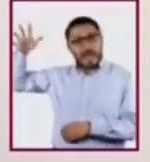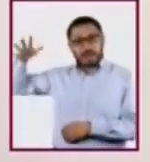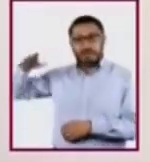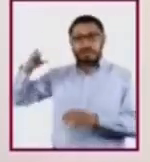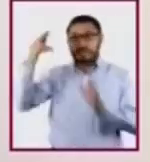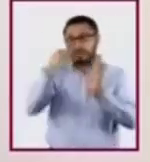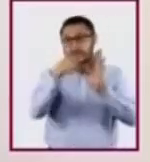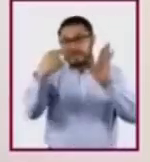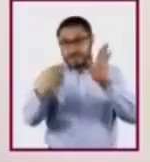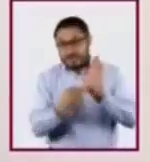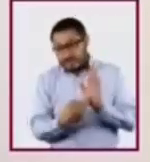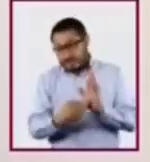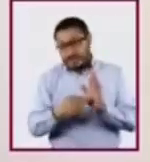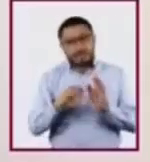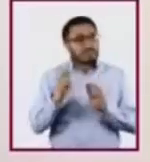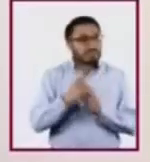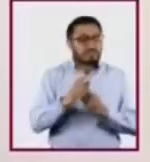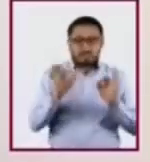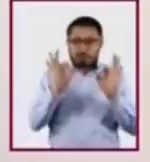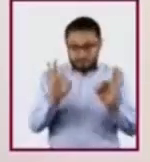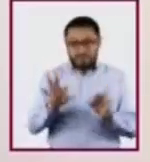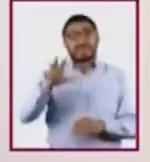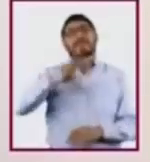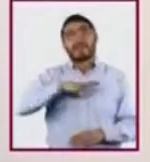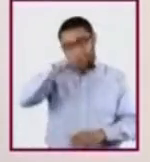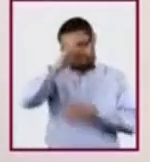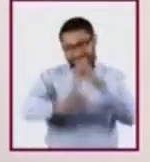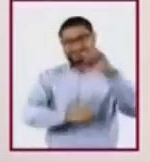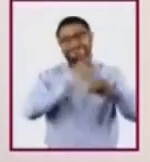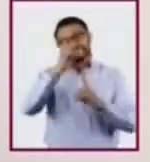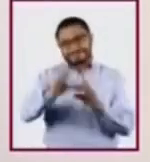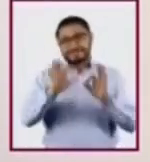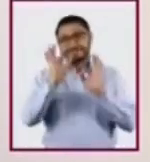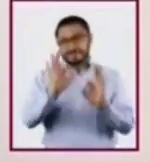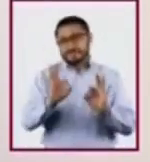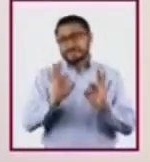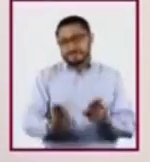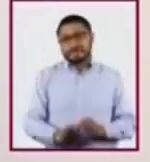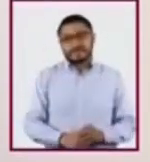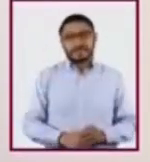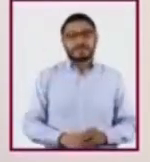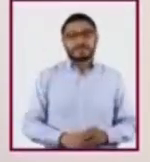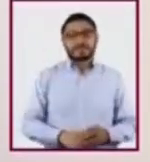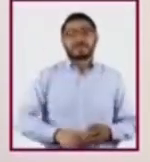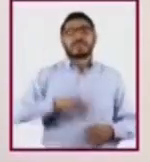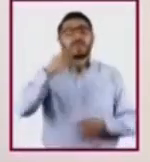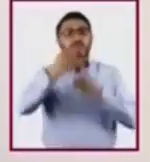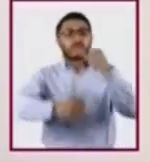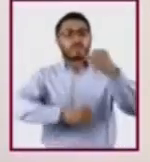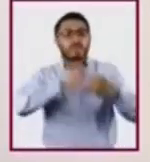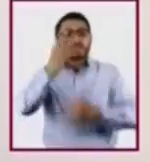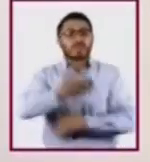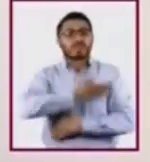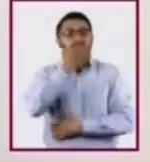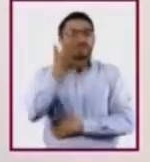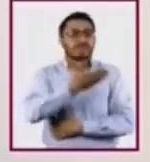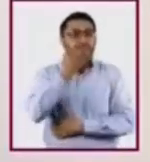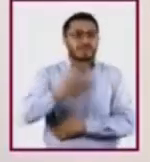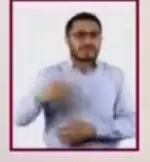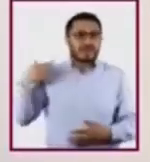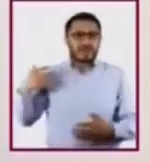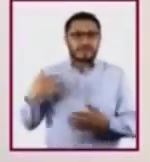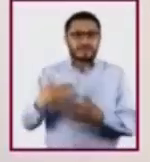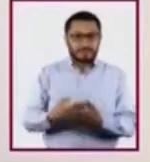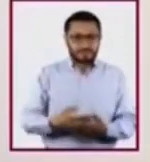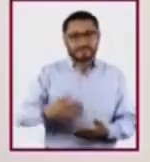cierto criterio de formalidad, son considerados deportes. Los juegos tradicionales nos permiten conocer un poco más